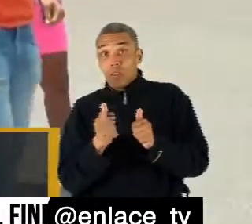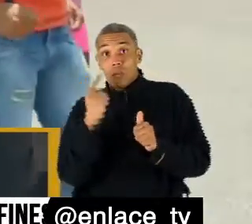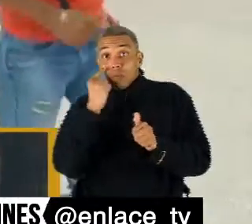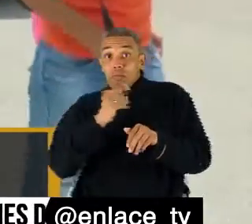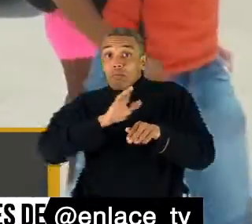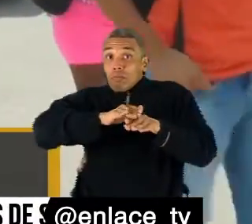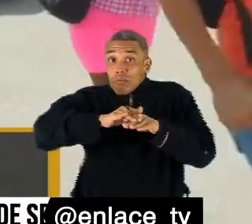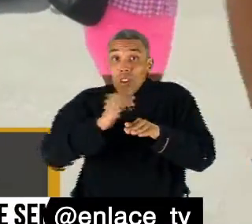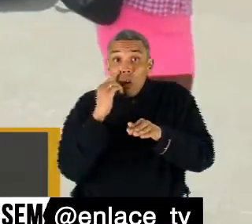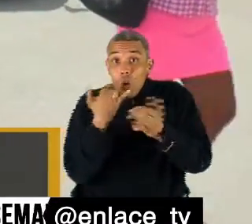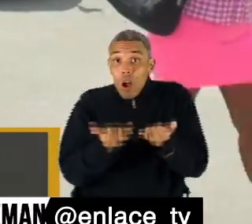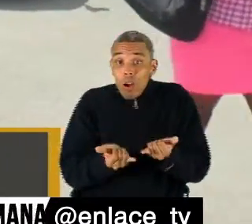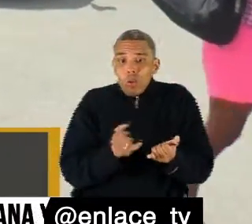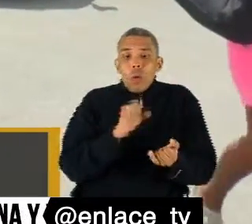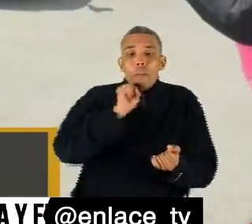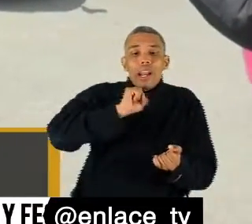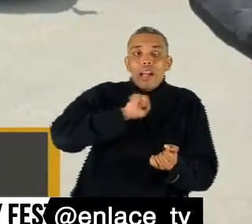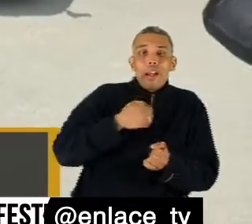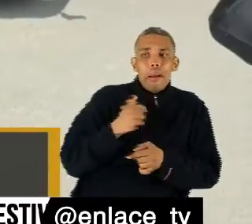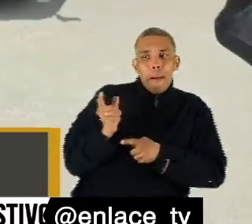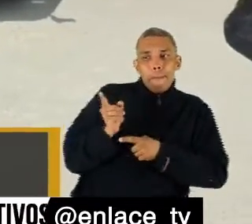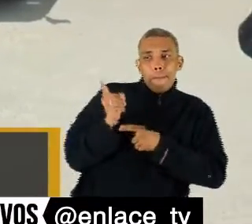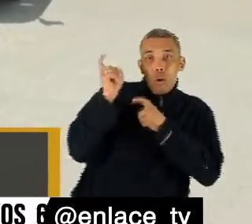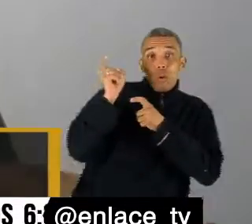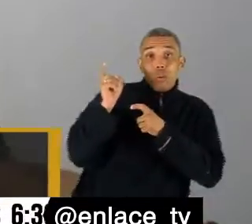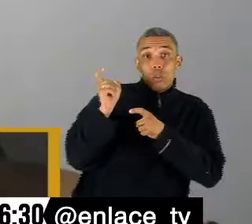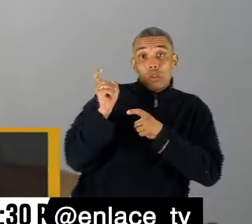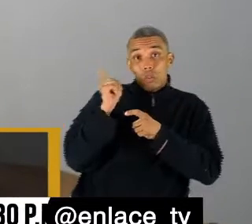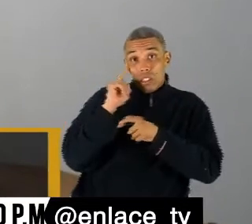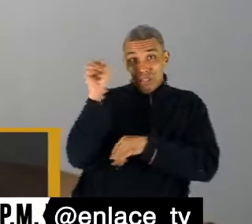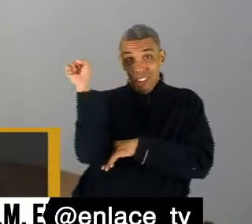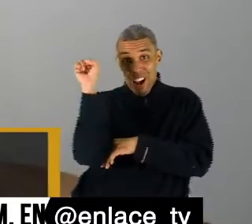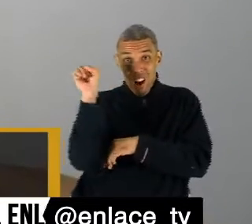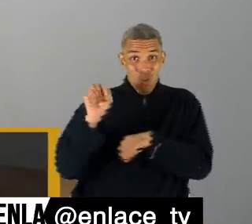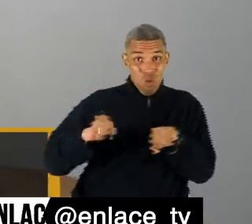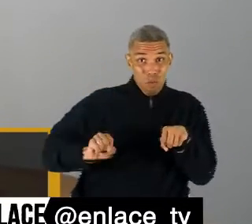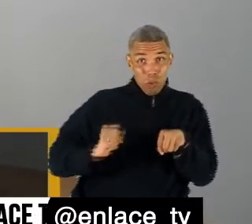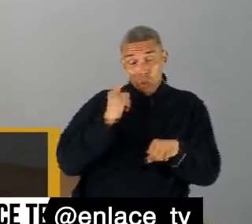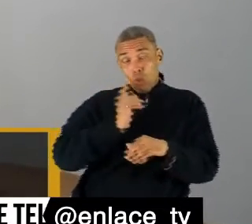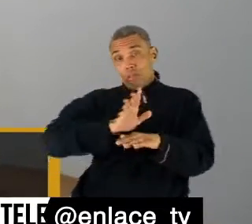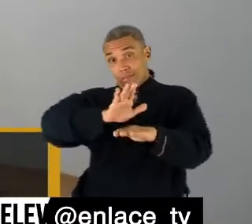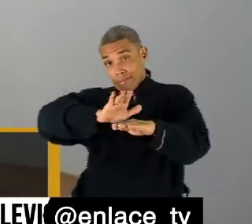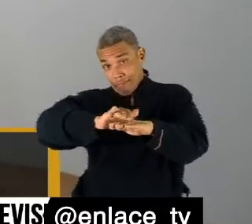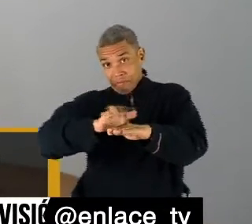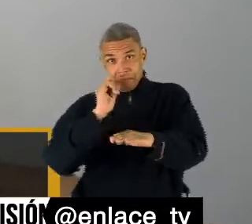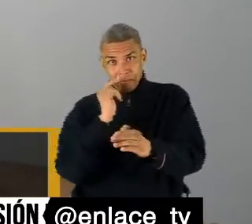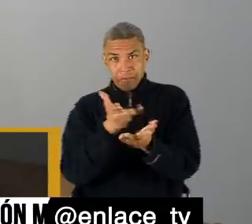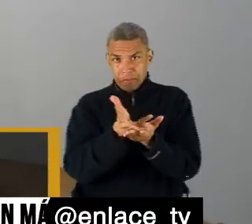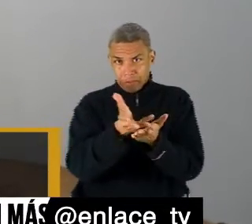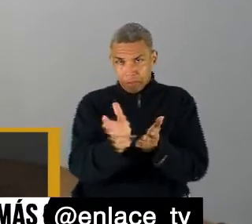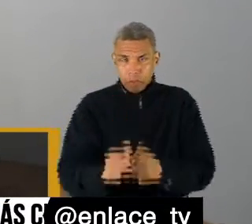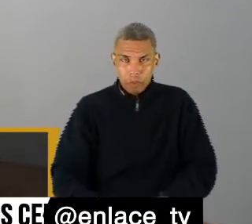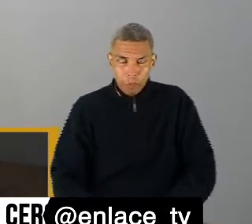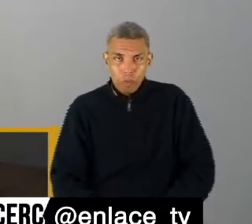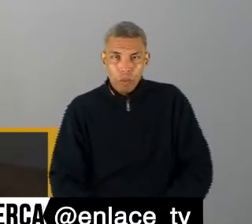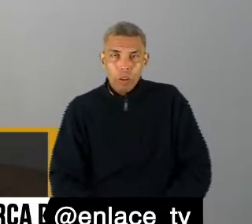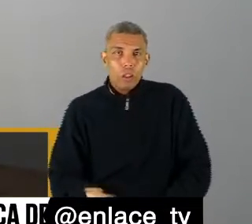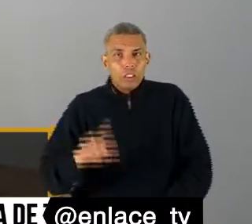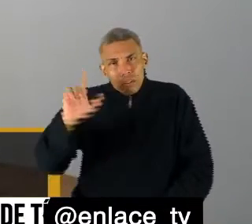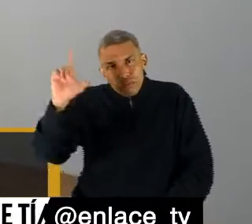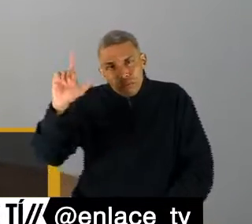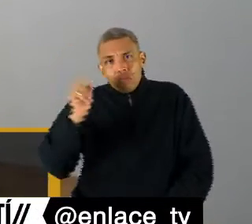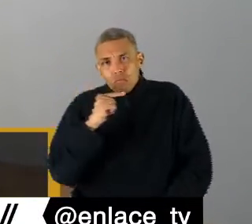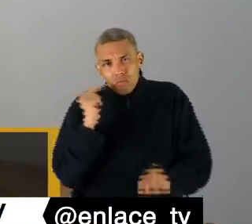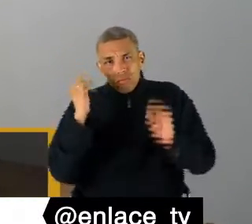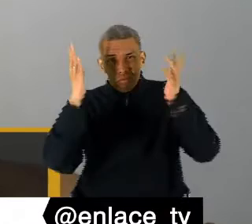disponen a salir de la ciudad. Estamos en el plan éxodo, precisamente el plan retorno, ya a partir del día lunes,